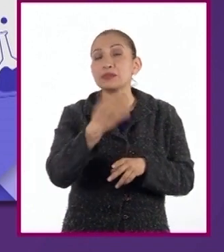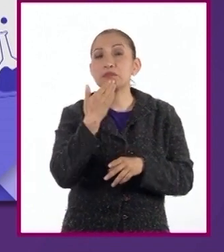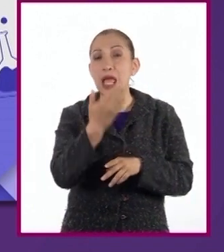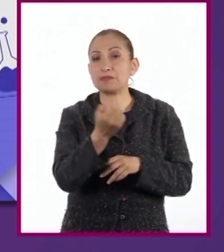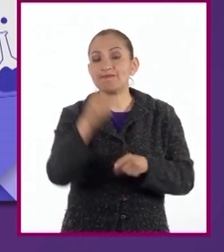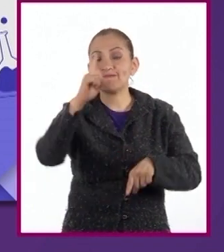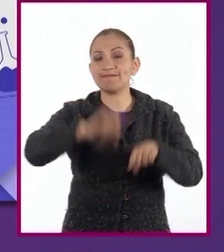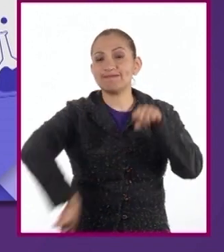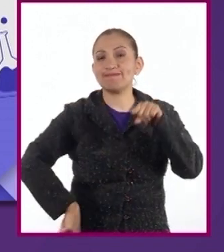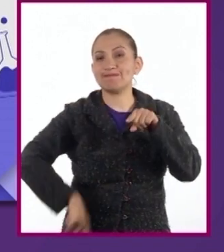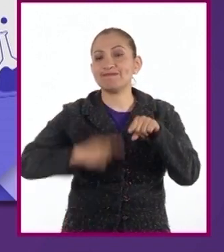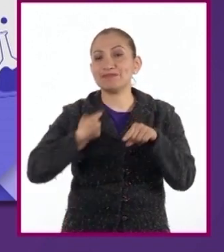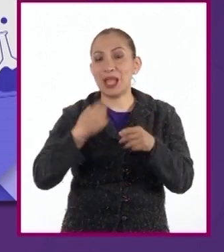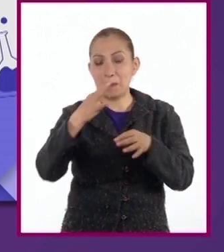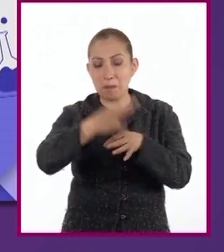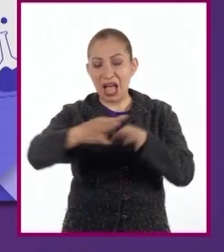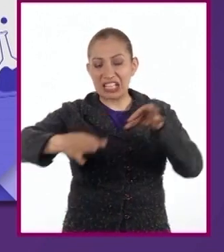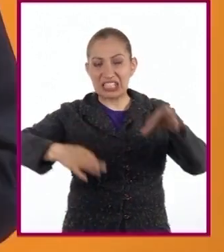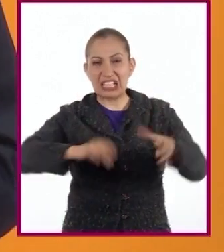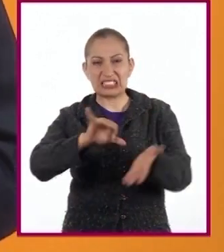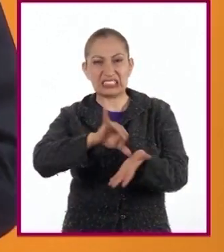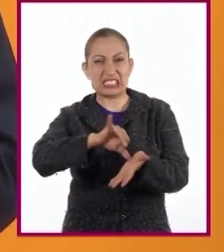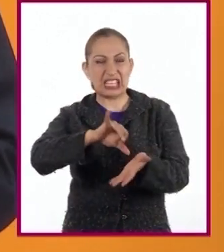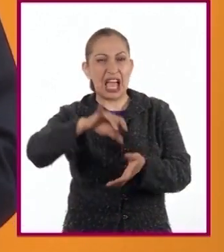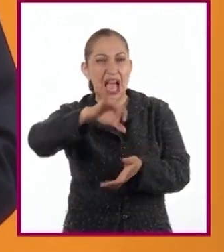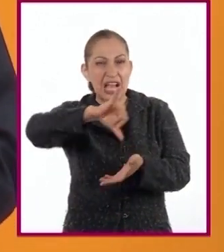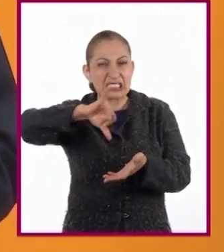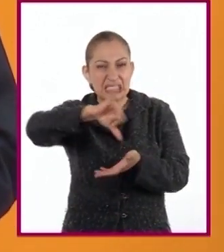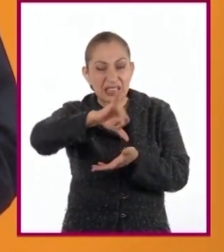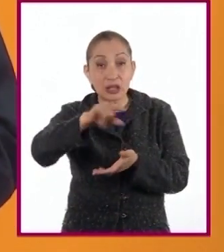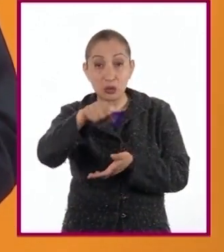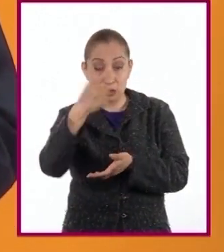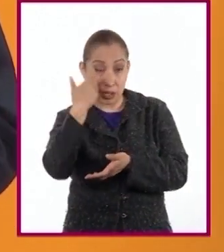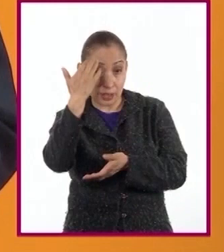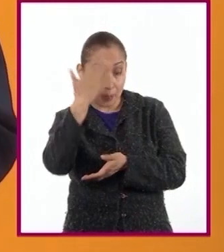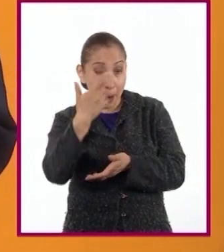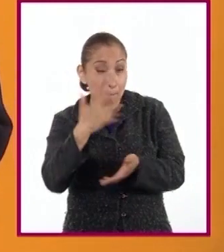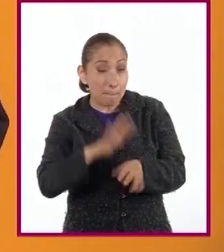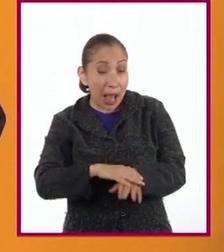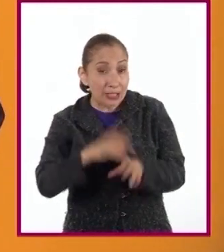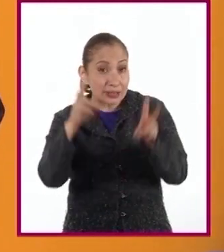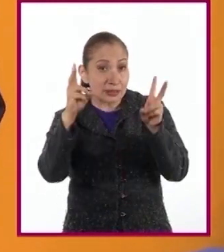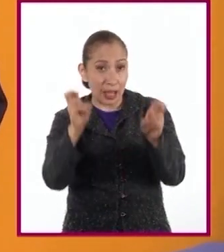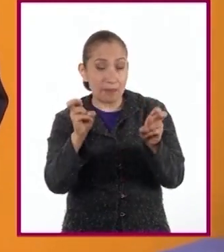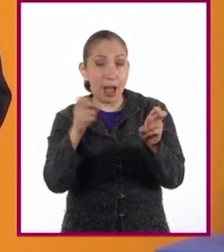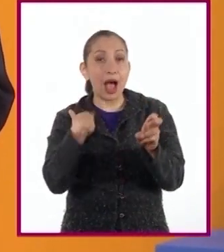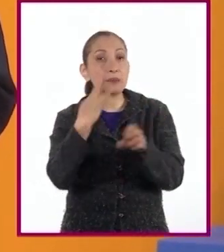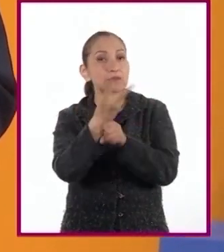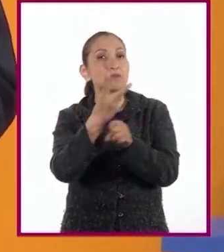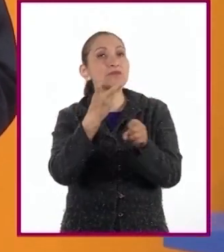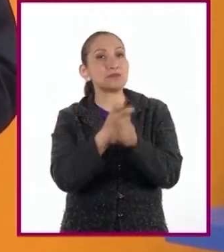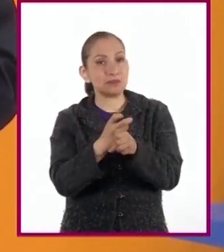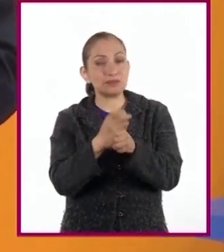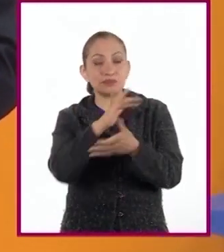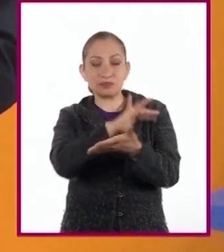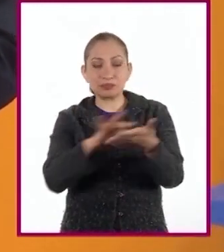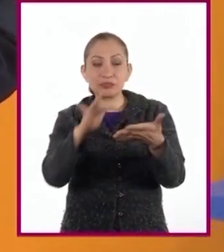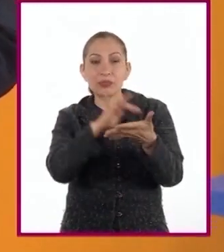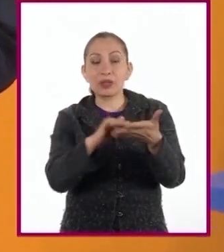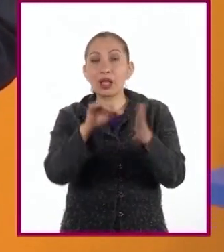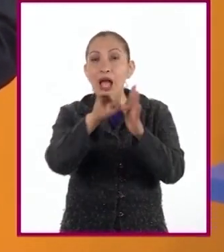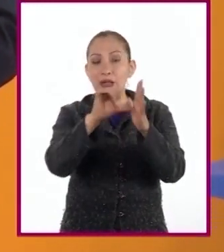eficaz en la eliminación de las manchas de grasa. Si quieren saber más acerca de este tema, les invitamos